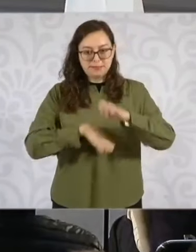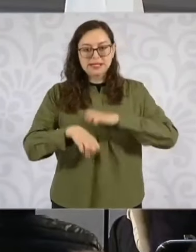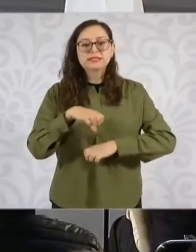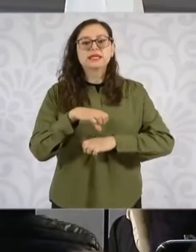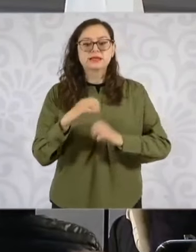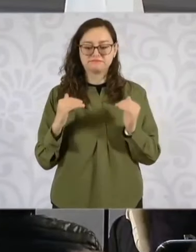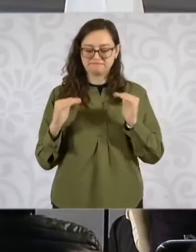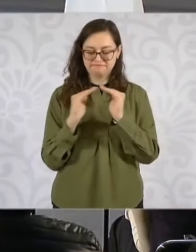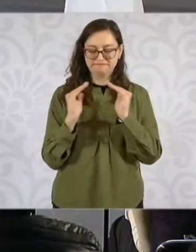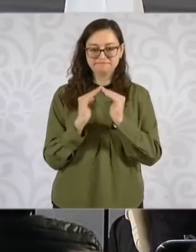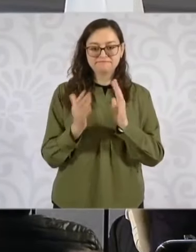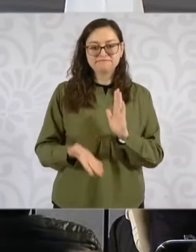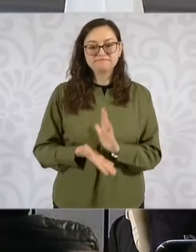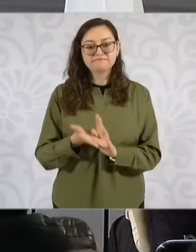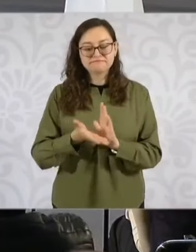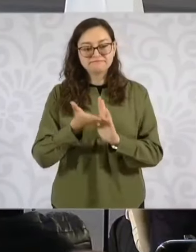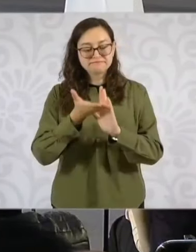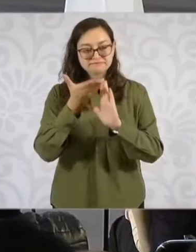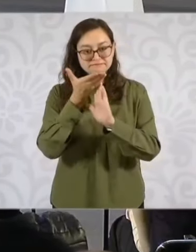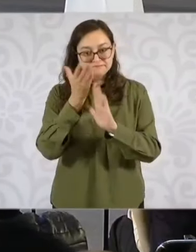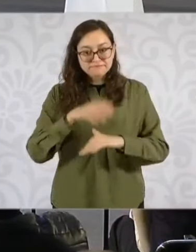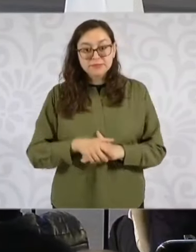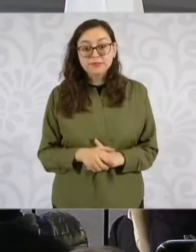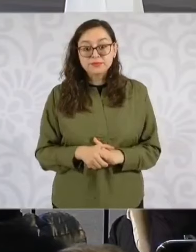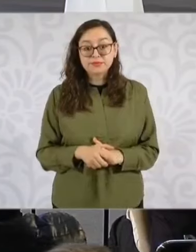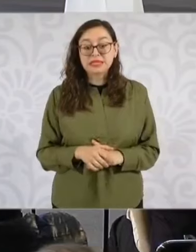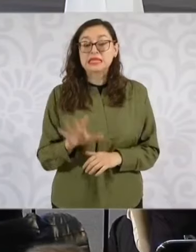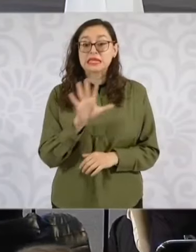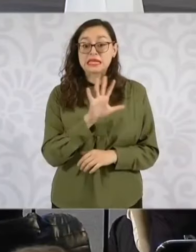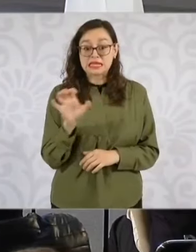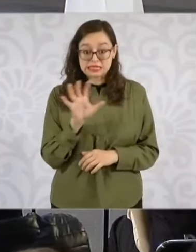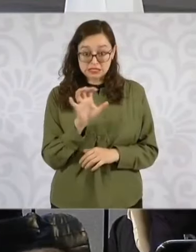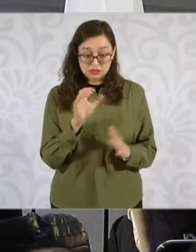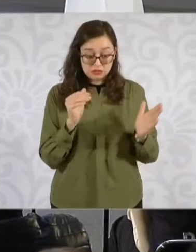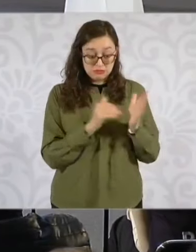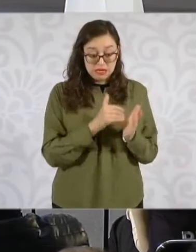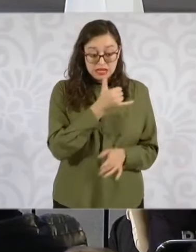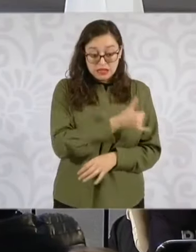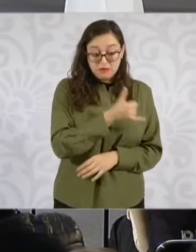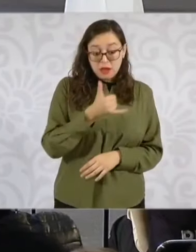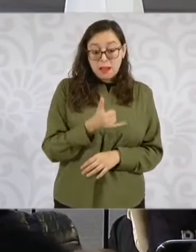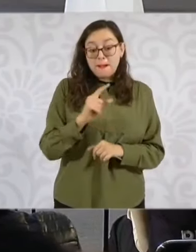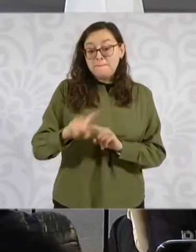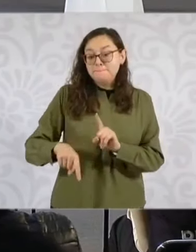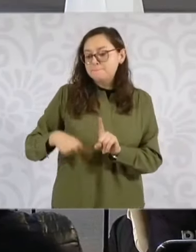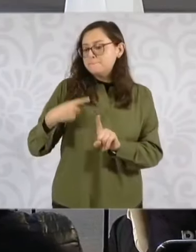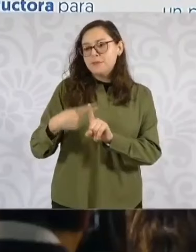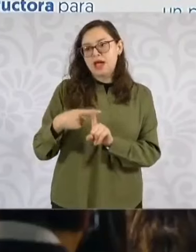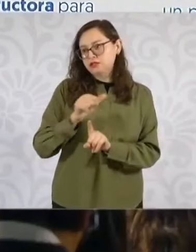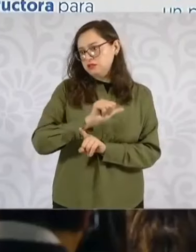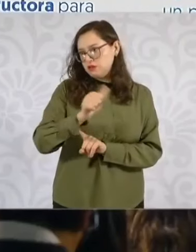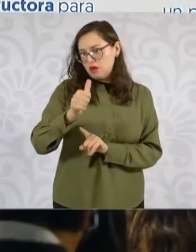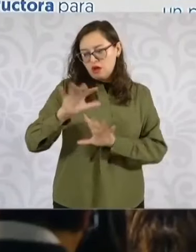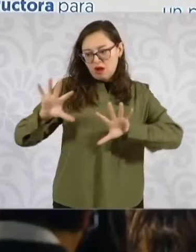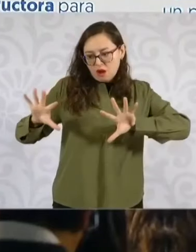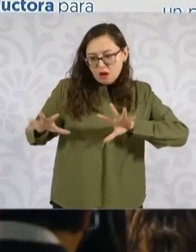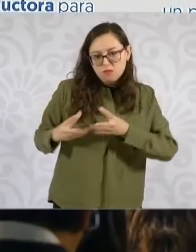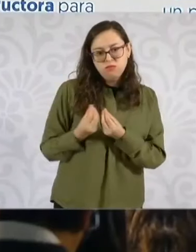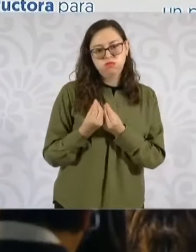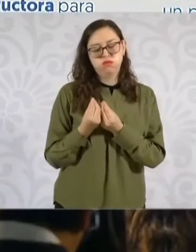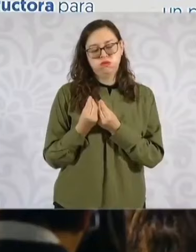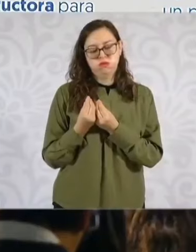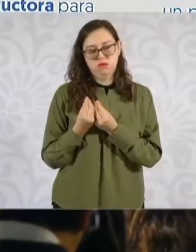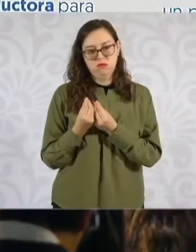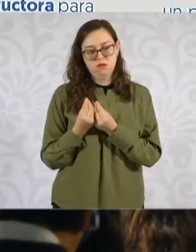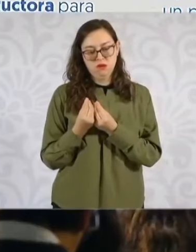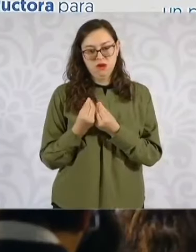las 500.000 del Infonavit, sino el millón de viviendas, 500.000 del